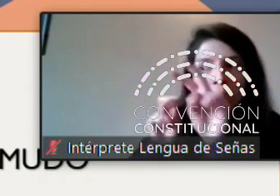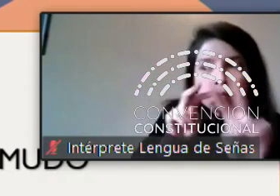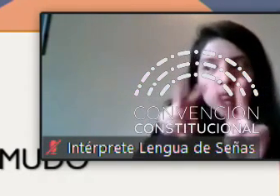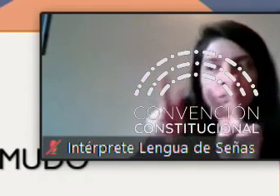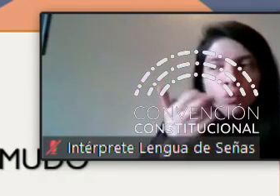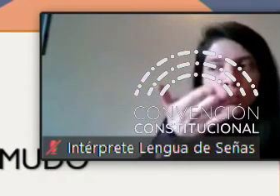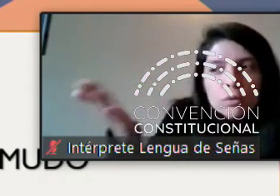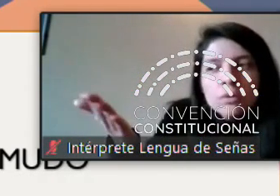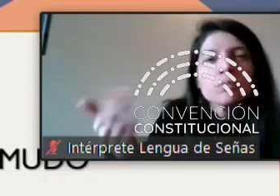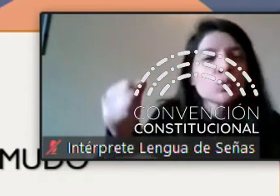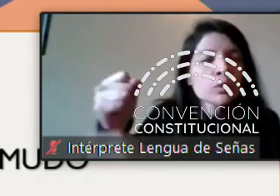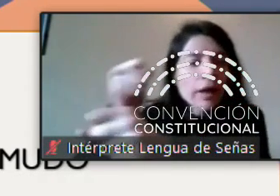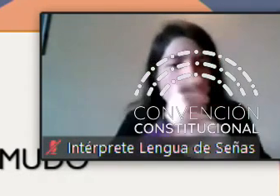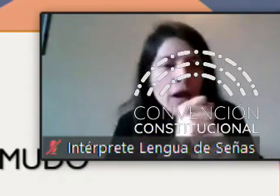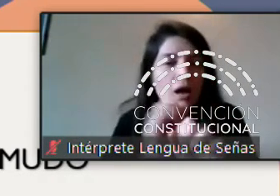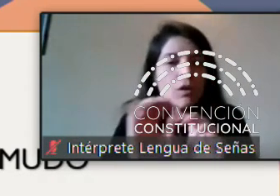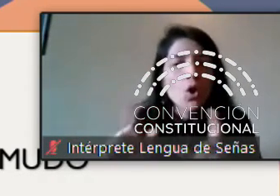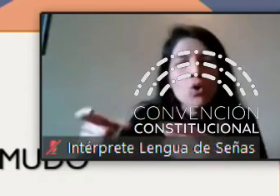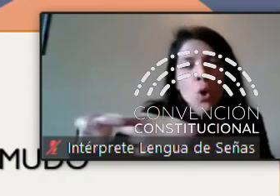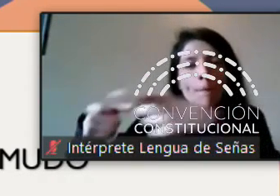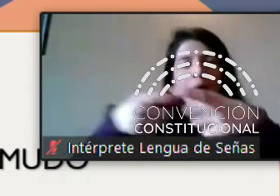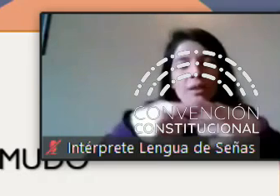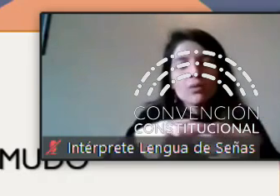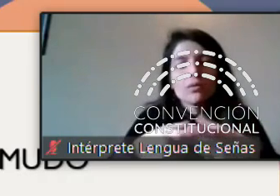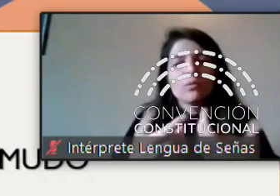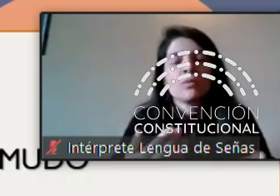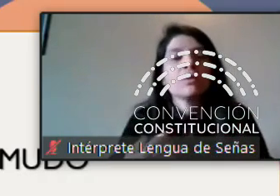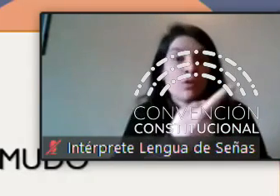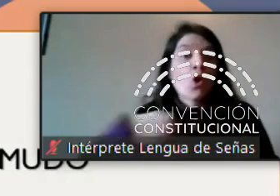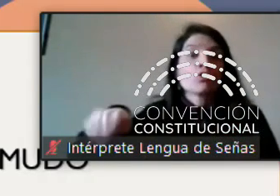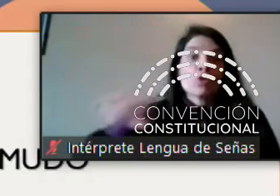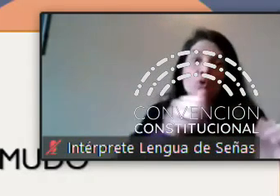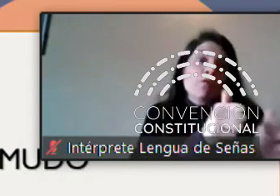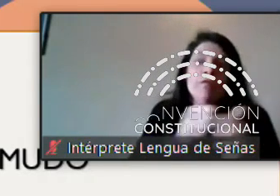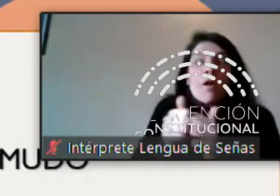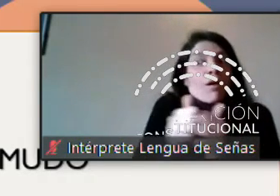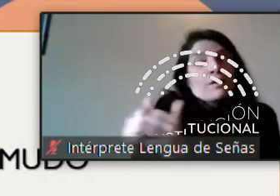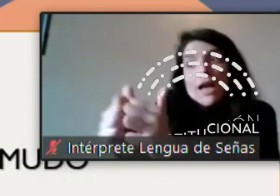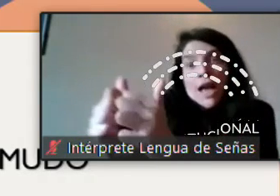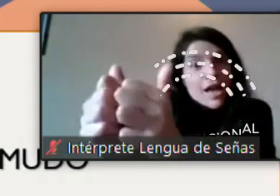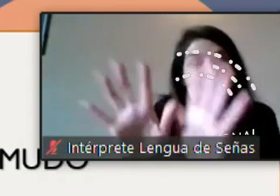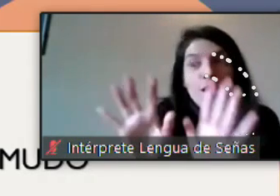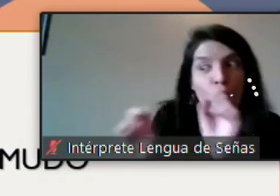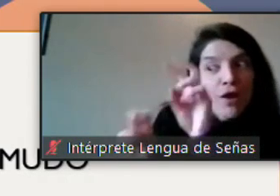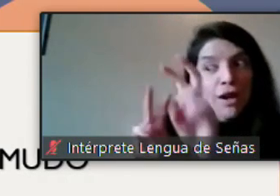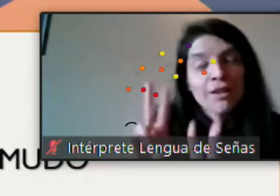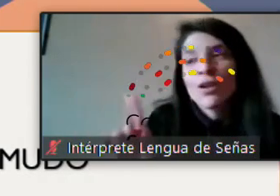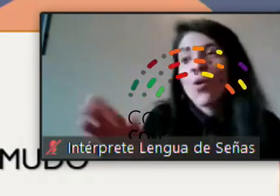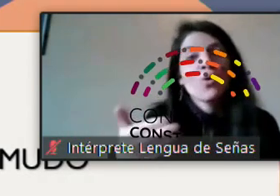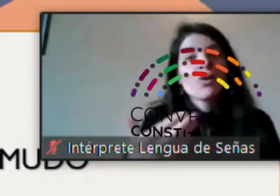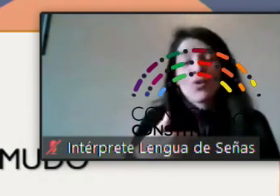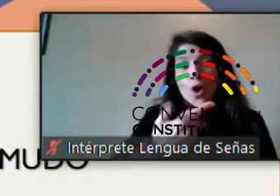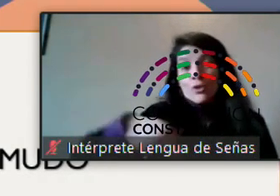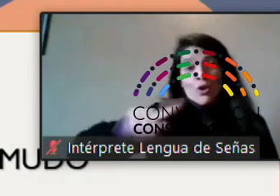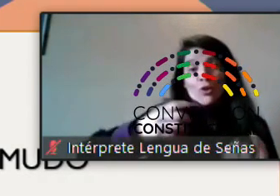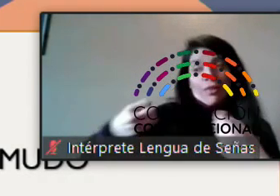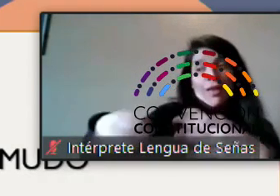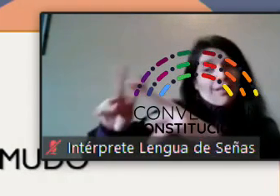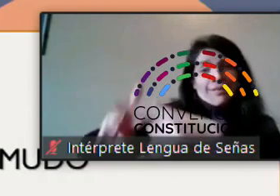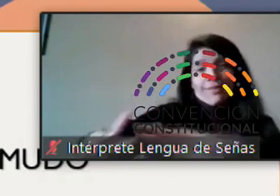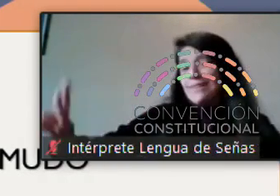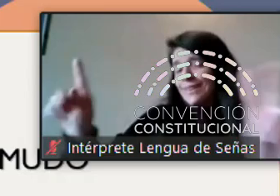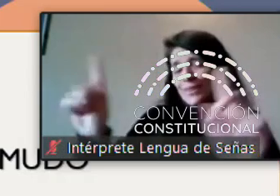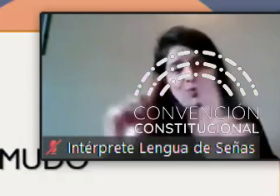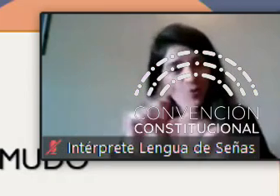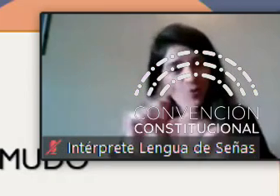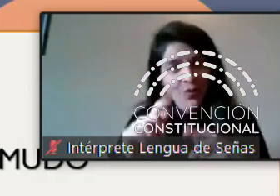las comisiones, porque somos sus followers y no los vamos a dejar tranquilos, ténganlo por seguro, nos dimos cuenta que hay